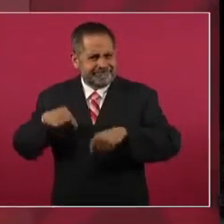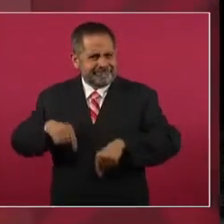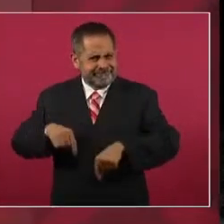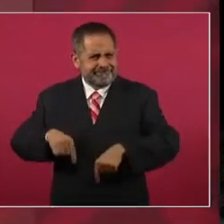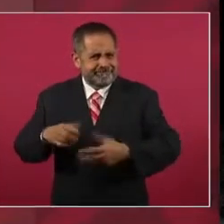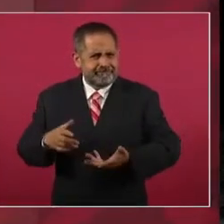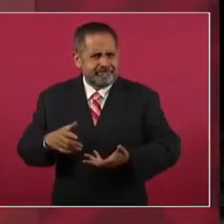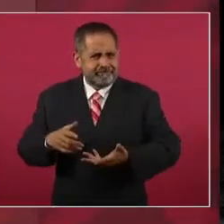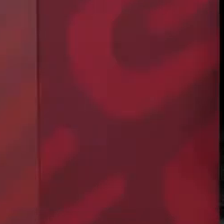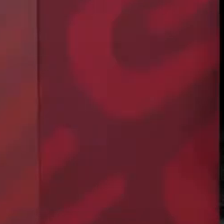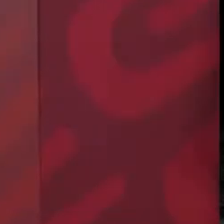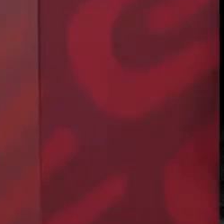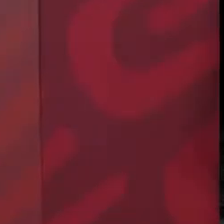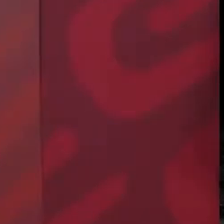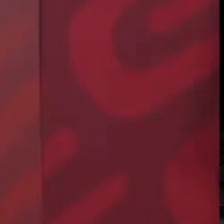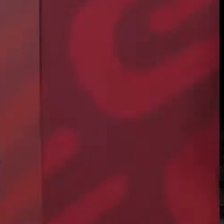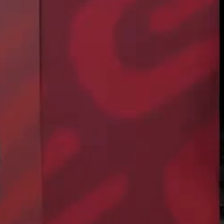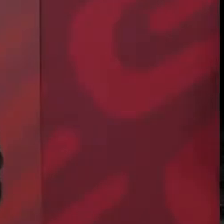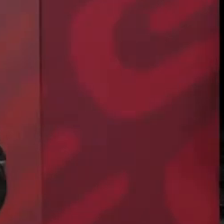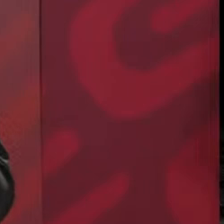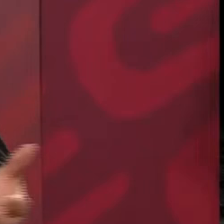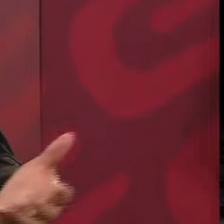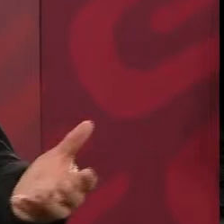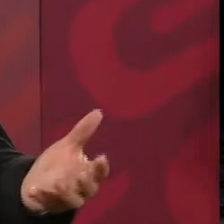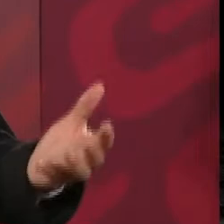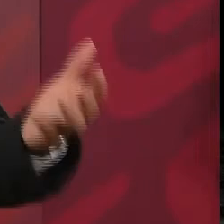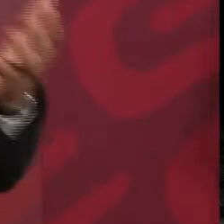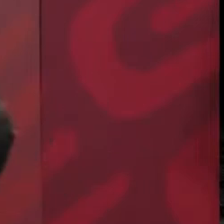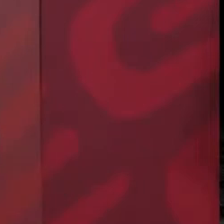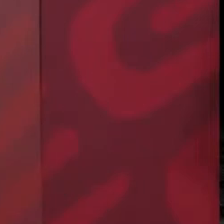lo que consumimos vamos